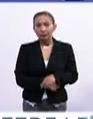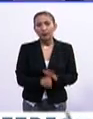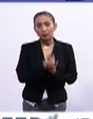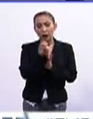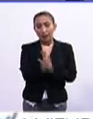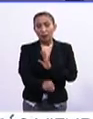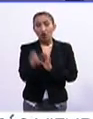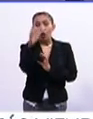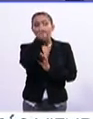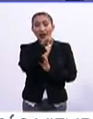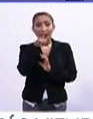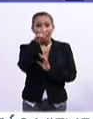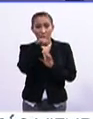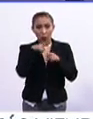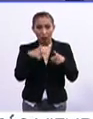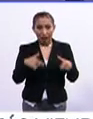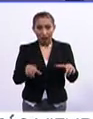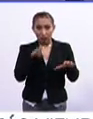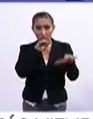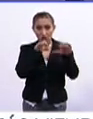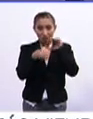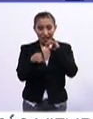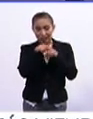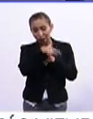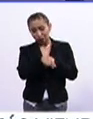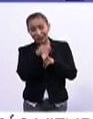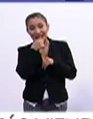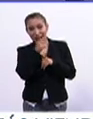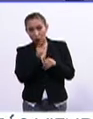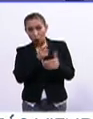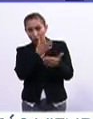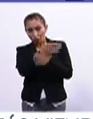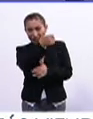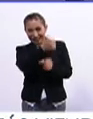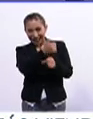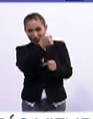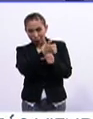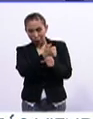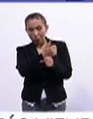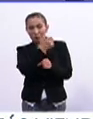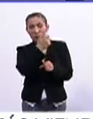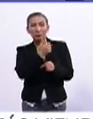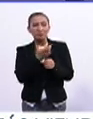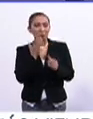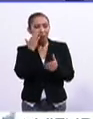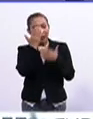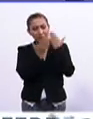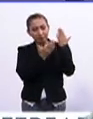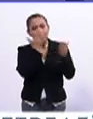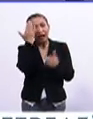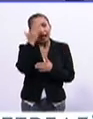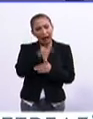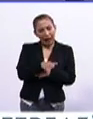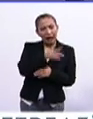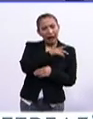del lenguaje y comunicación, los niños cuando llegan a sexto de primaria ya